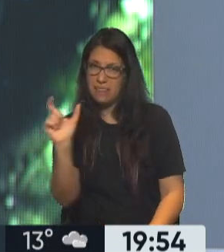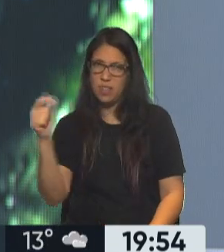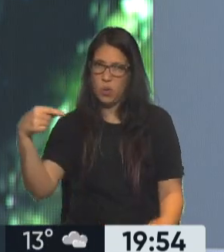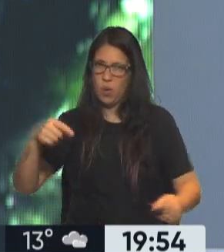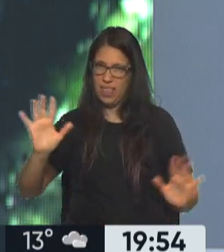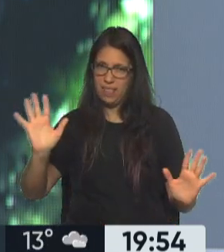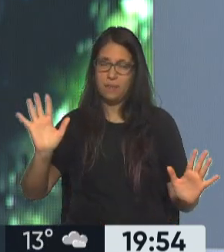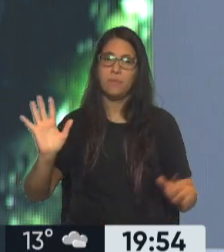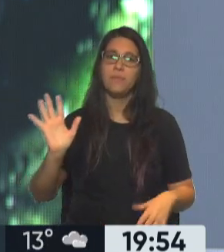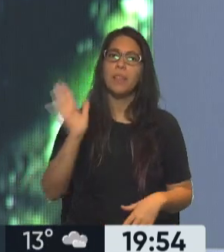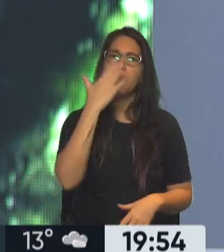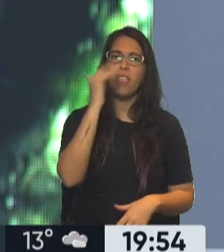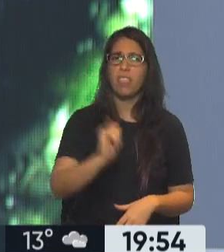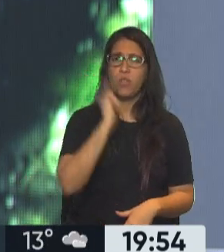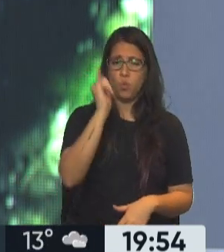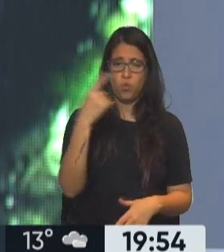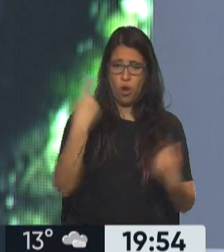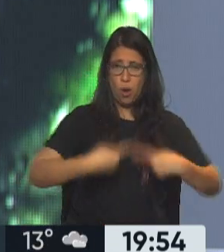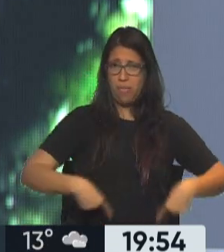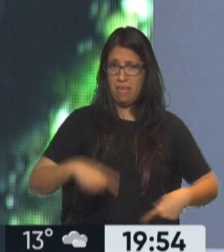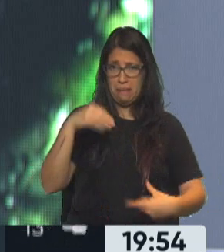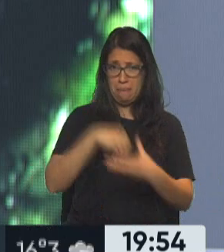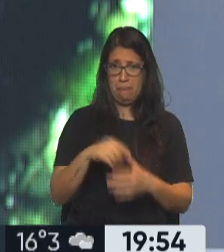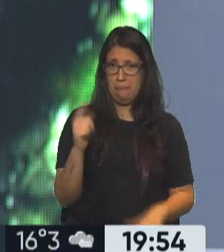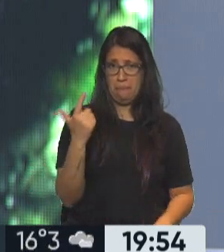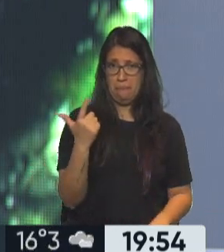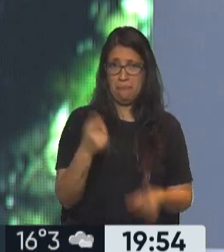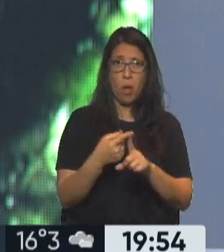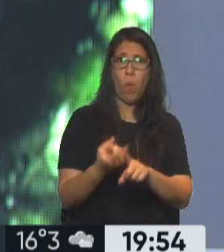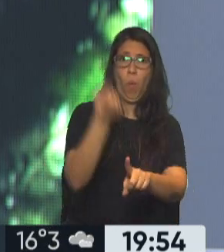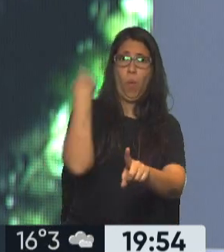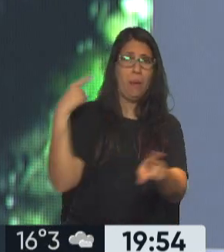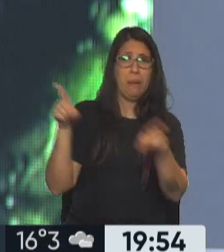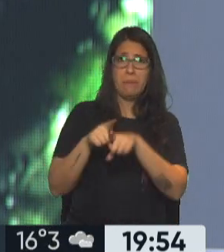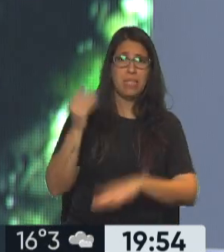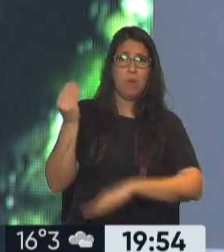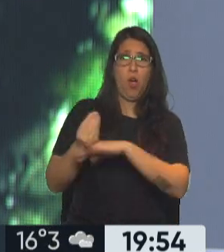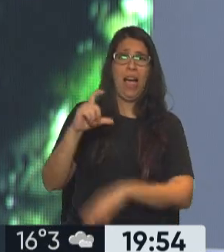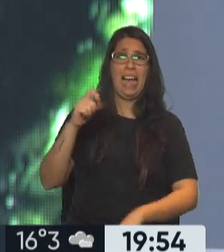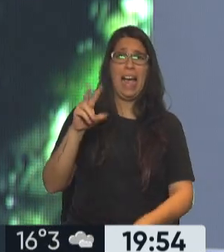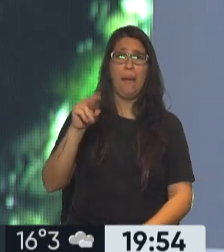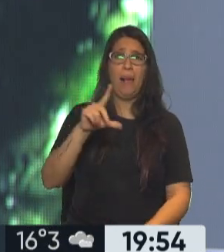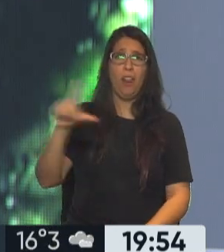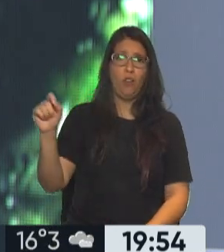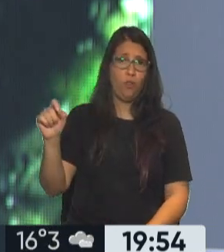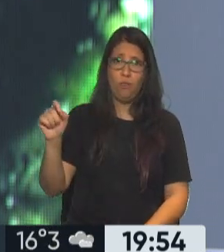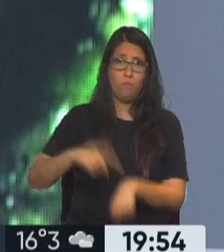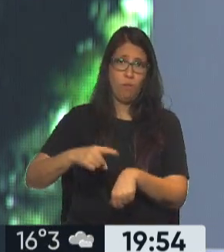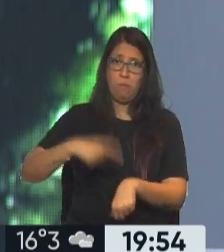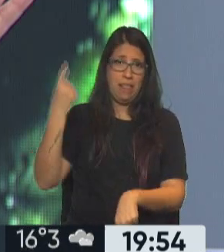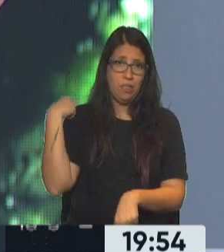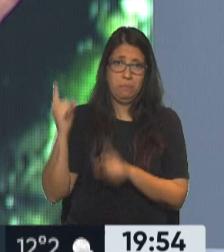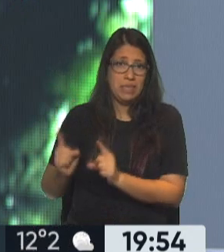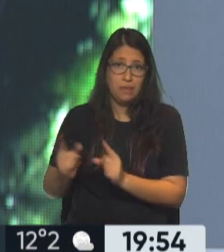en el discurso no hay ninguna novedad. Es el regreso a caballo. Es el regreso a esa época con todo